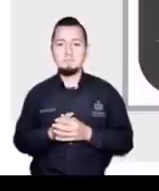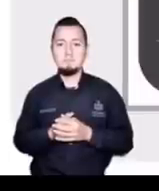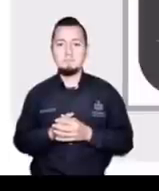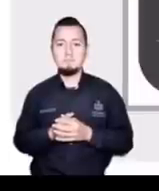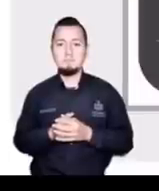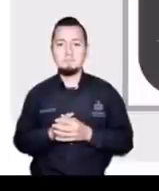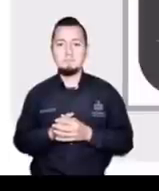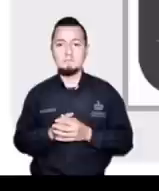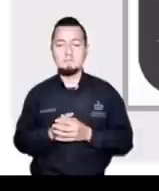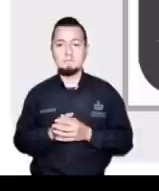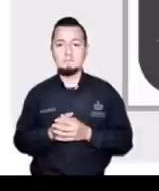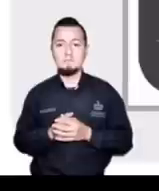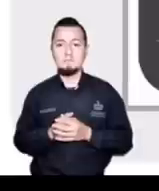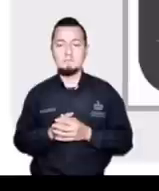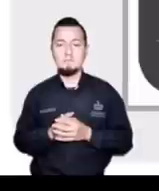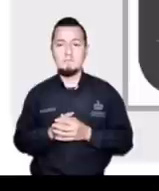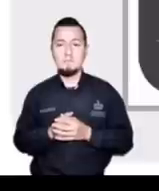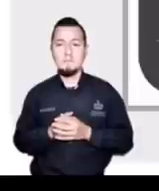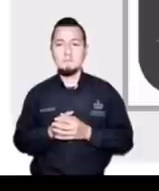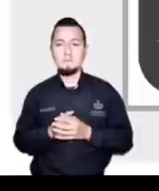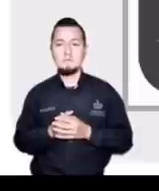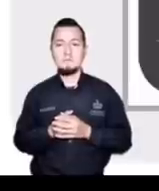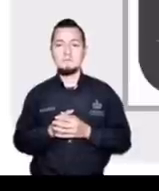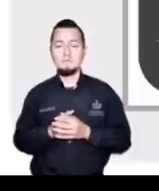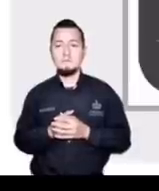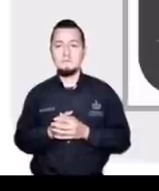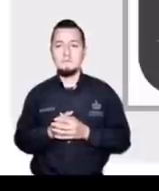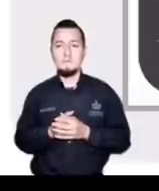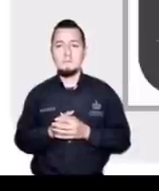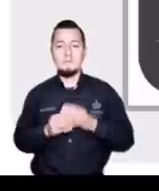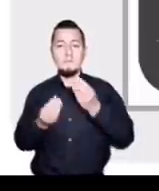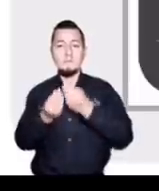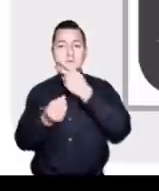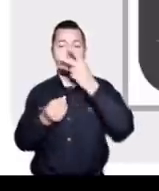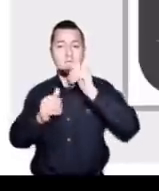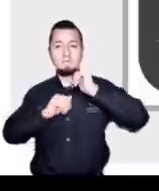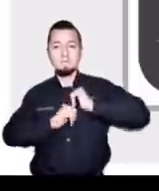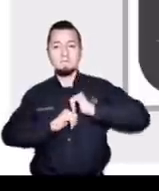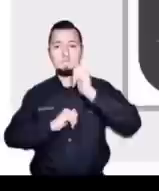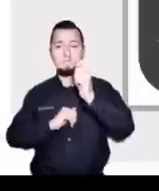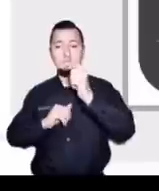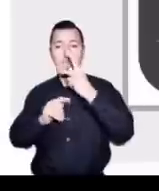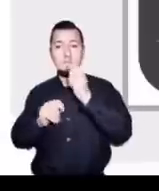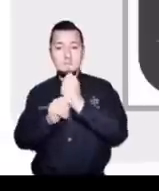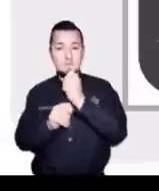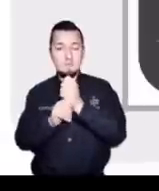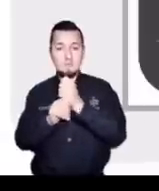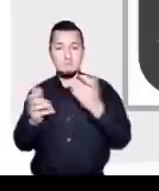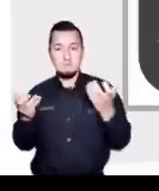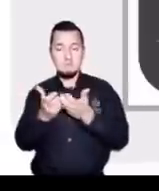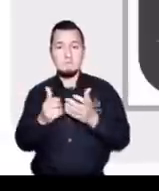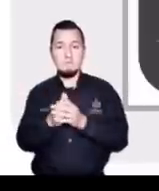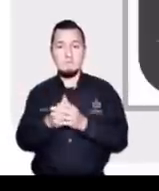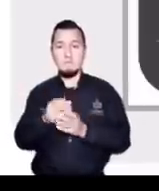La idea de la modalidad integral del transporte, como pueden ver en este gráfico,